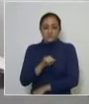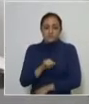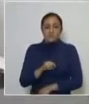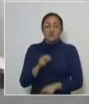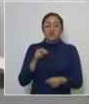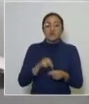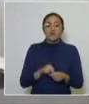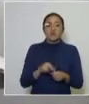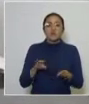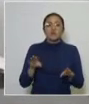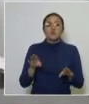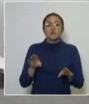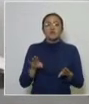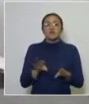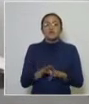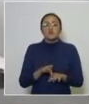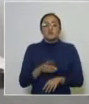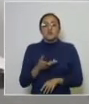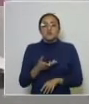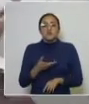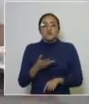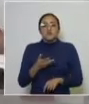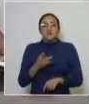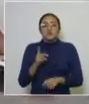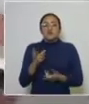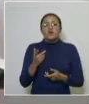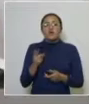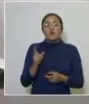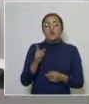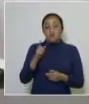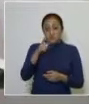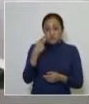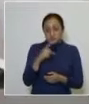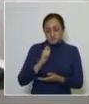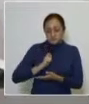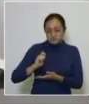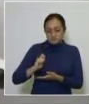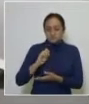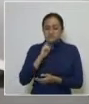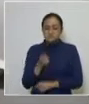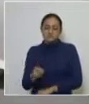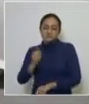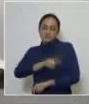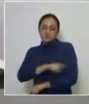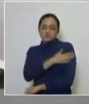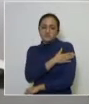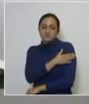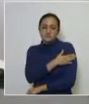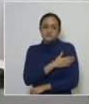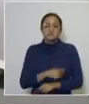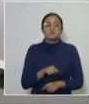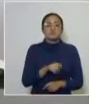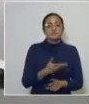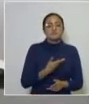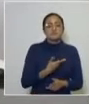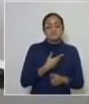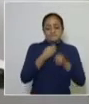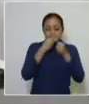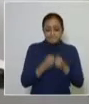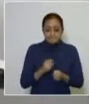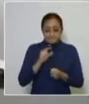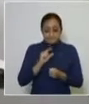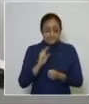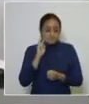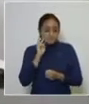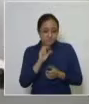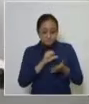músculo deltoides del brazo no dominante. Para la aplicación hay que asegurarse que venga el